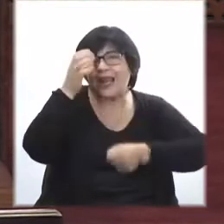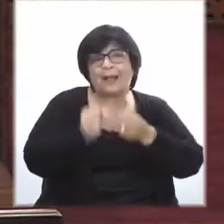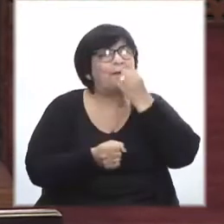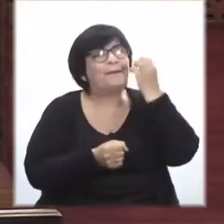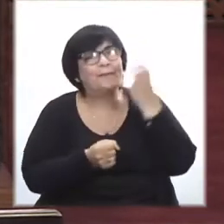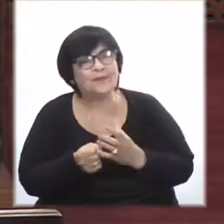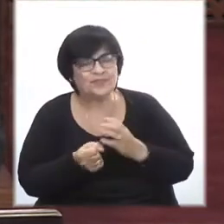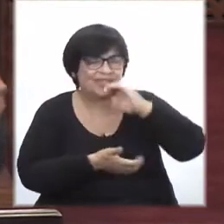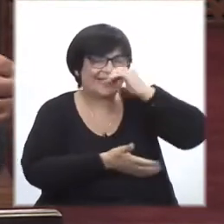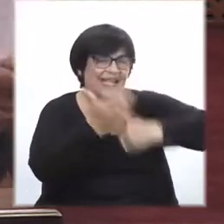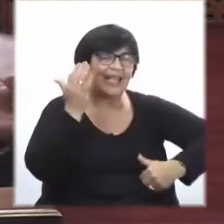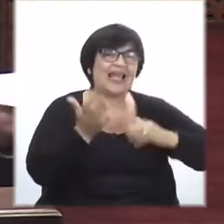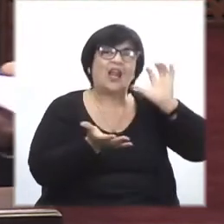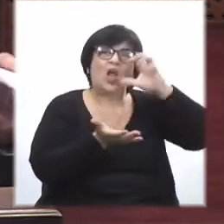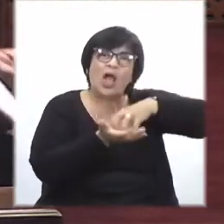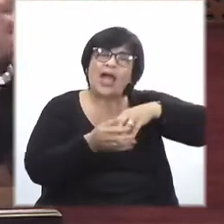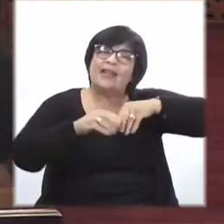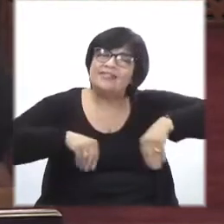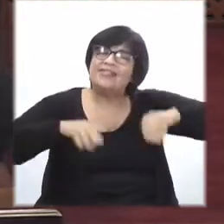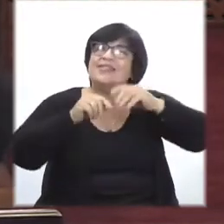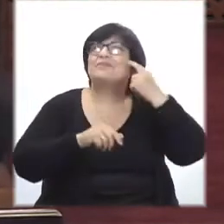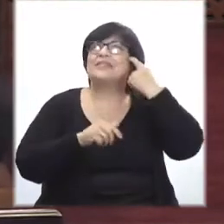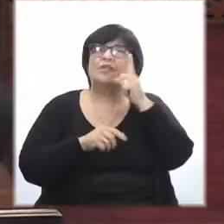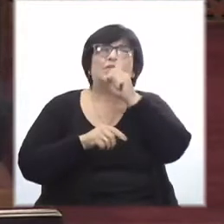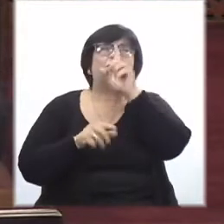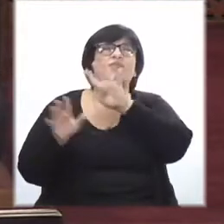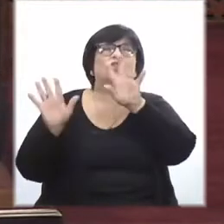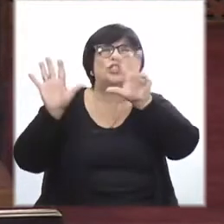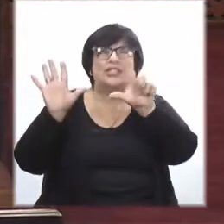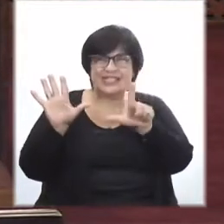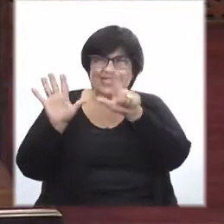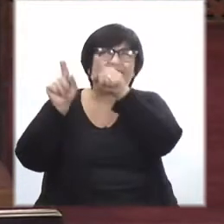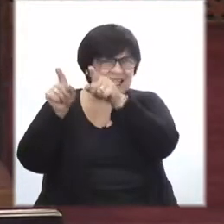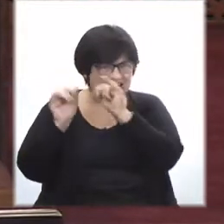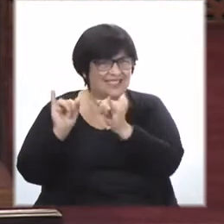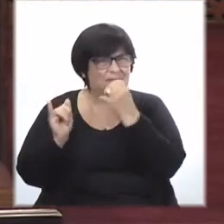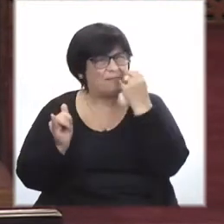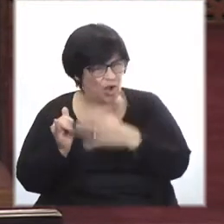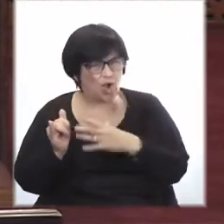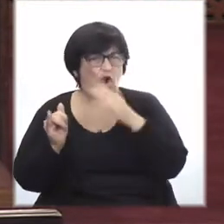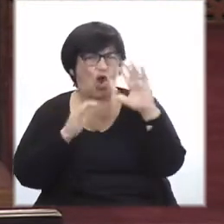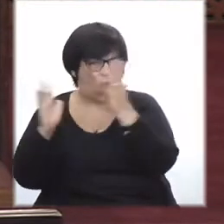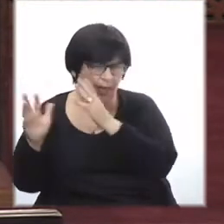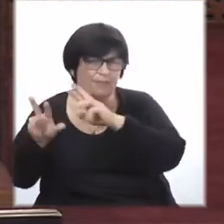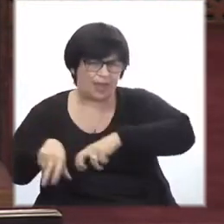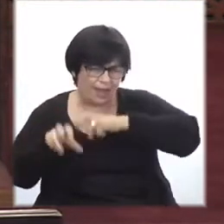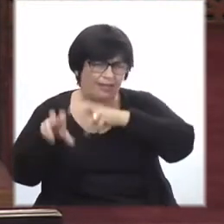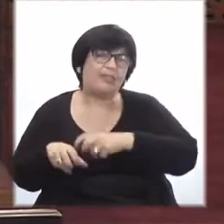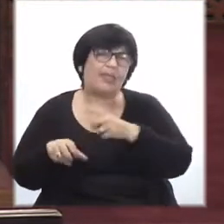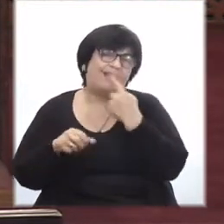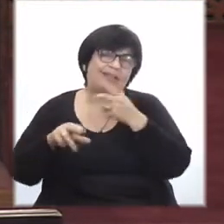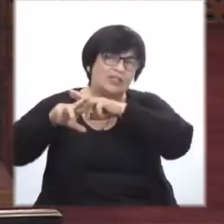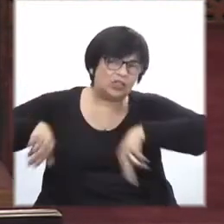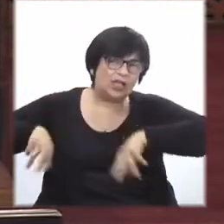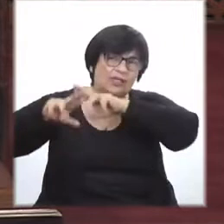que en 1987 se entendieron de prioridad forestal y cuya explotación explica una política de subsidios y exoneraciones que